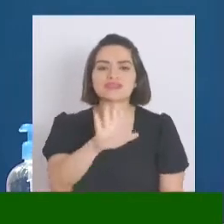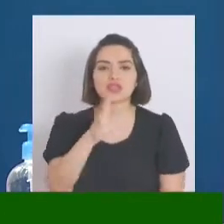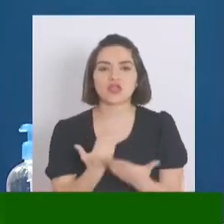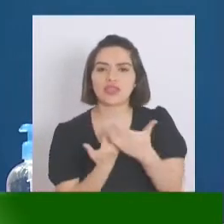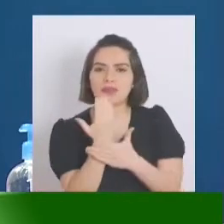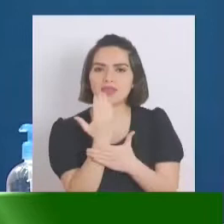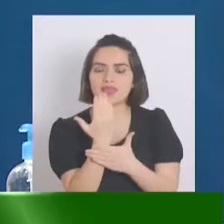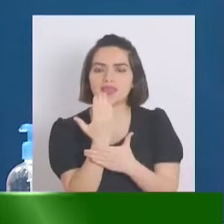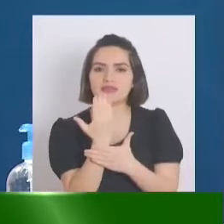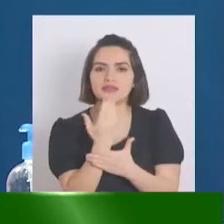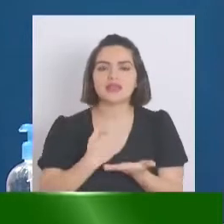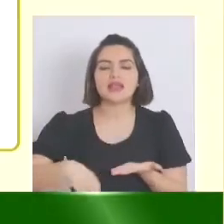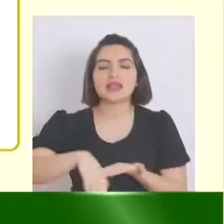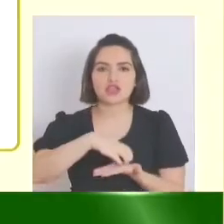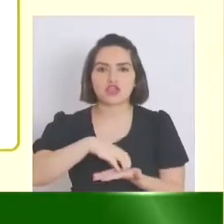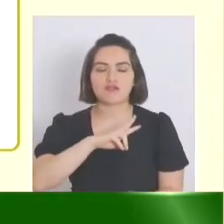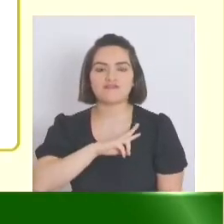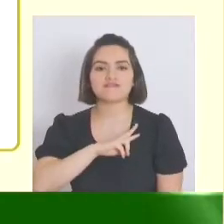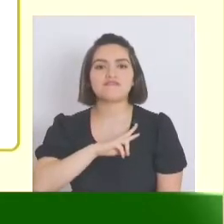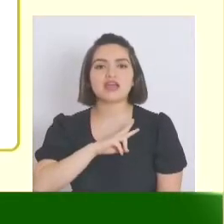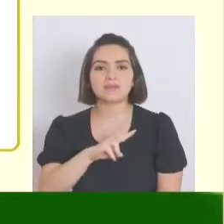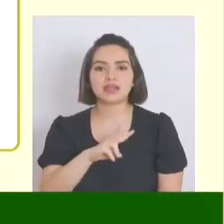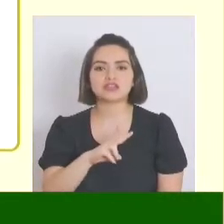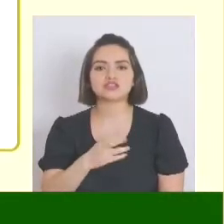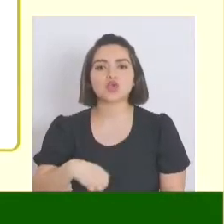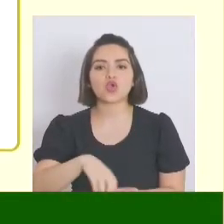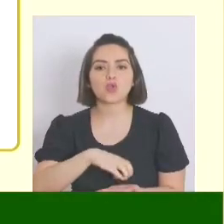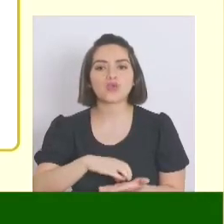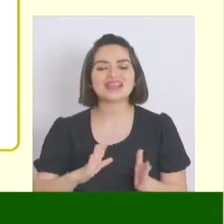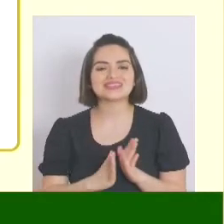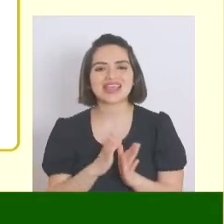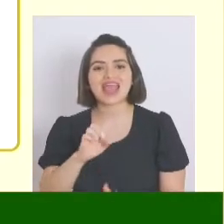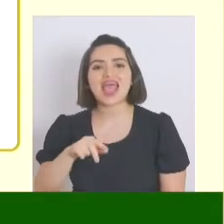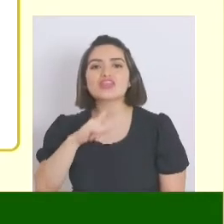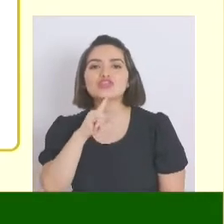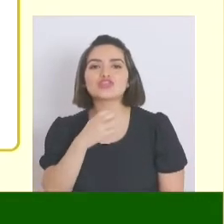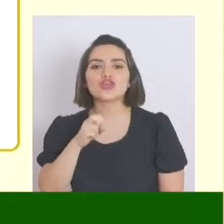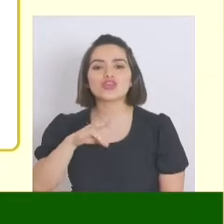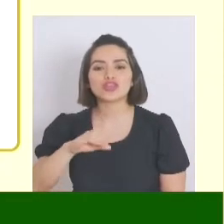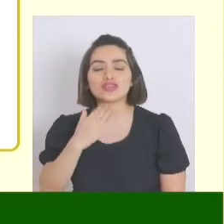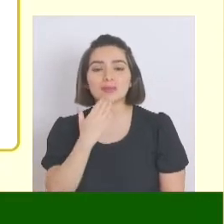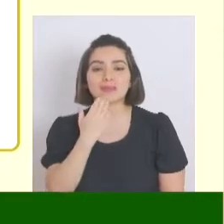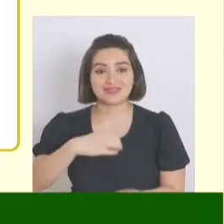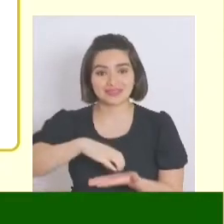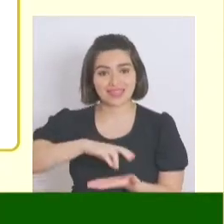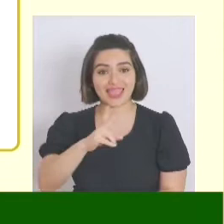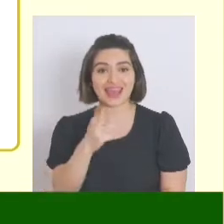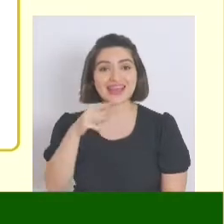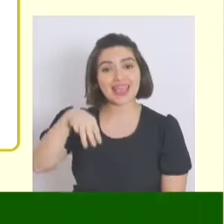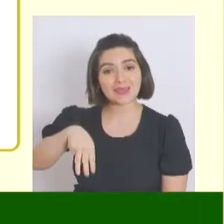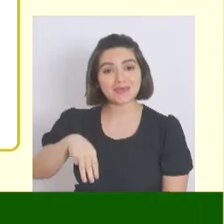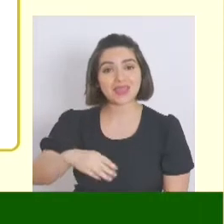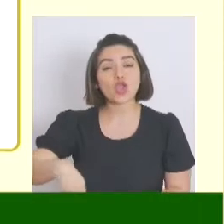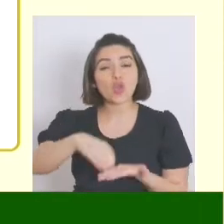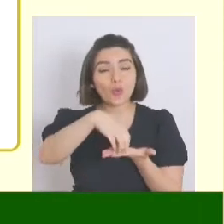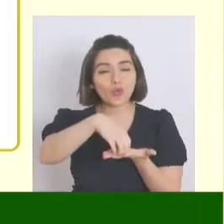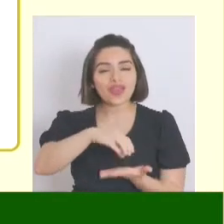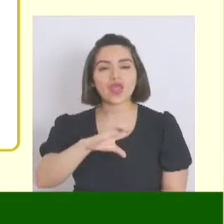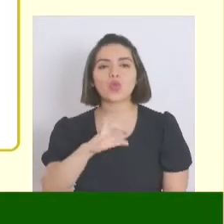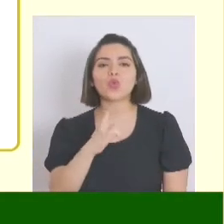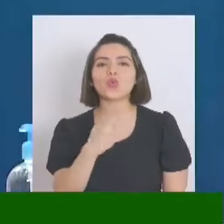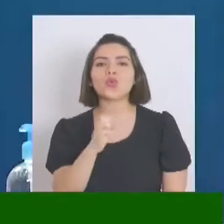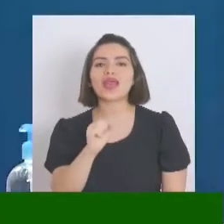mañana, en la región de Valparaíso, la comuna de San Antonio, y en la región metropolitana, la comuna de